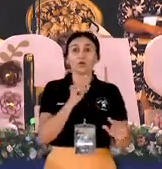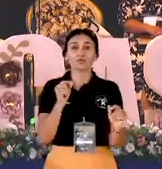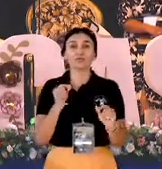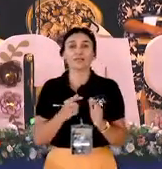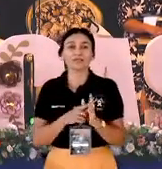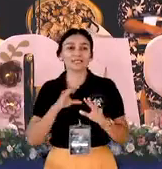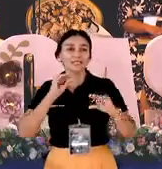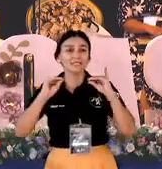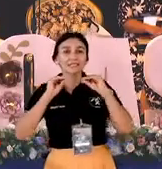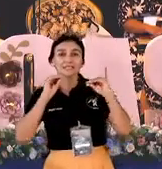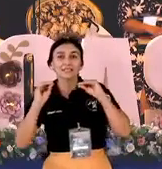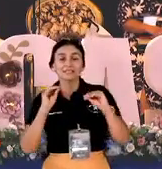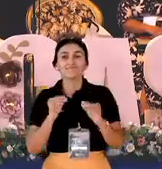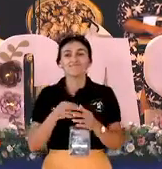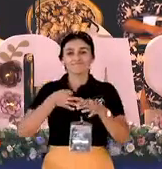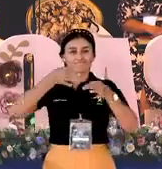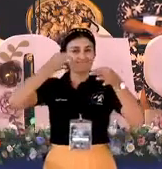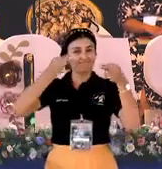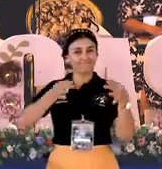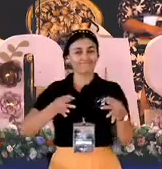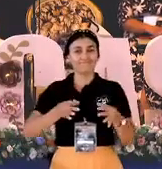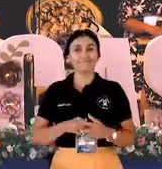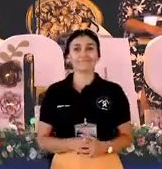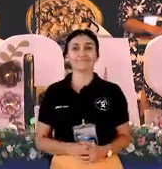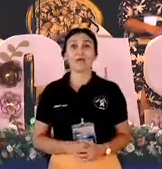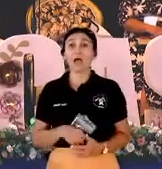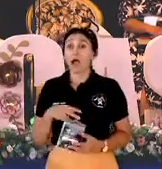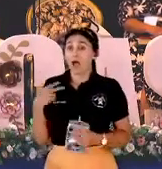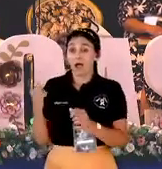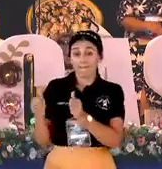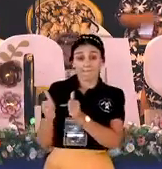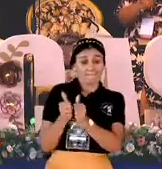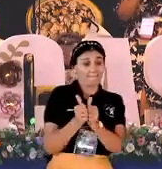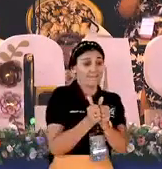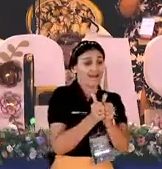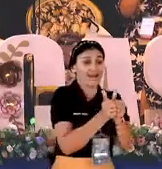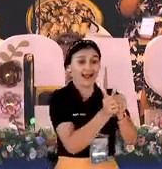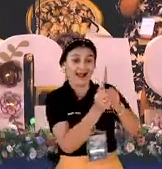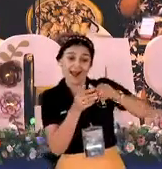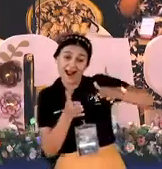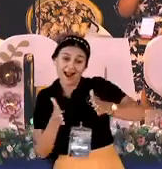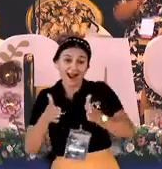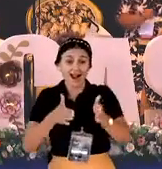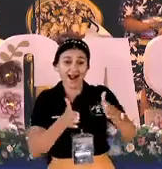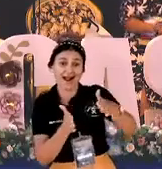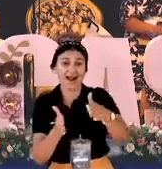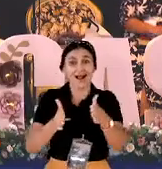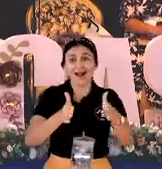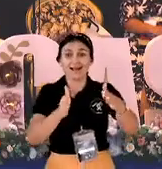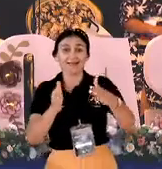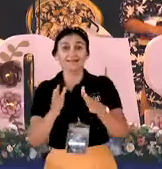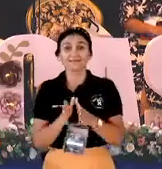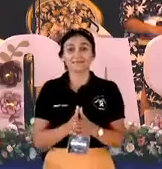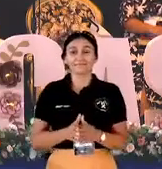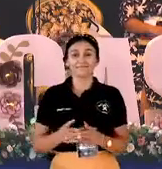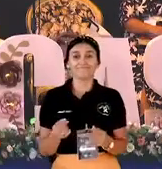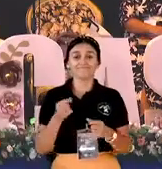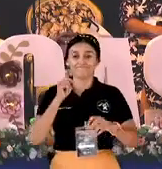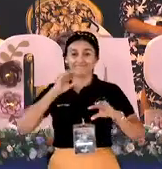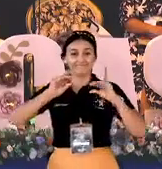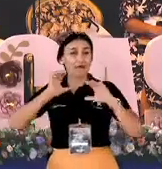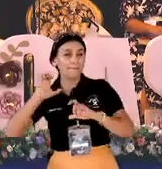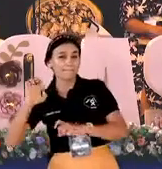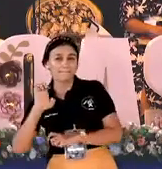dedicada al Dios santo y verdadero. Ya que caminamos juntos por este mismo sendero, vamos a unir nuestra fuerza para predicar